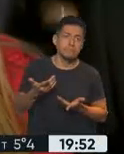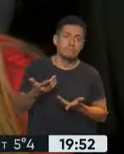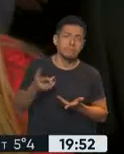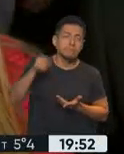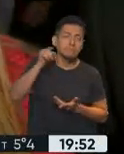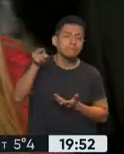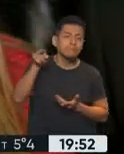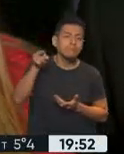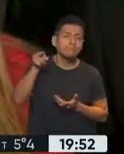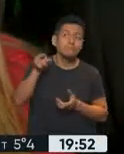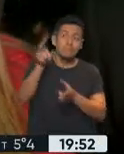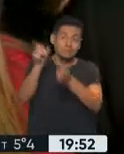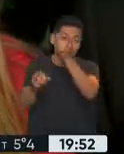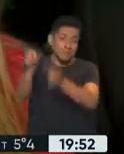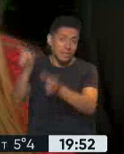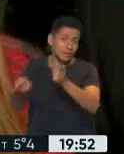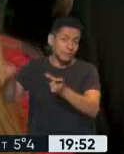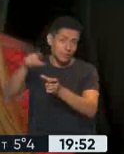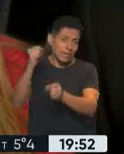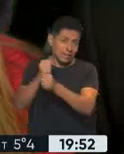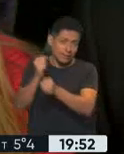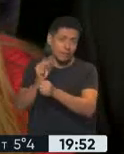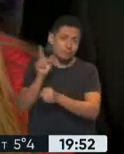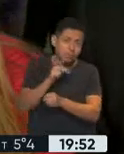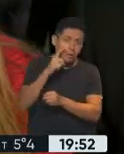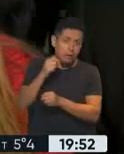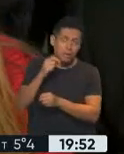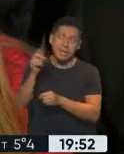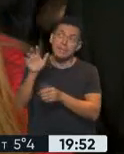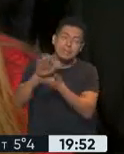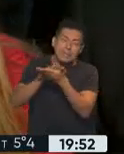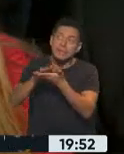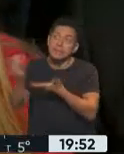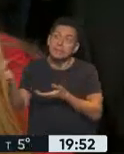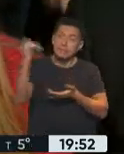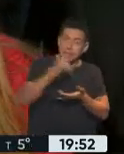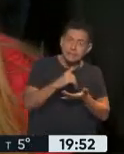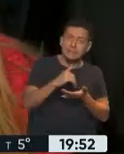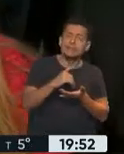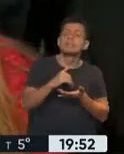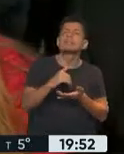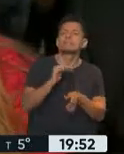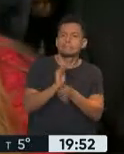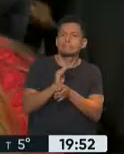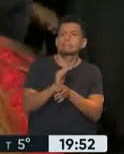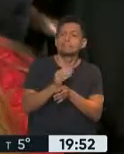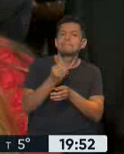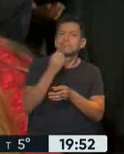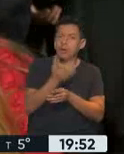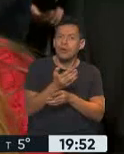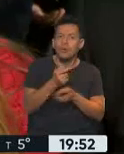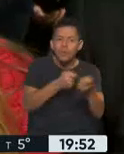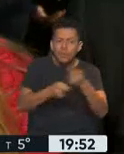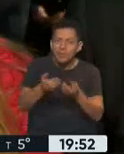ese sector de trabajadoras y trabajadores va a fortalecer no solo la balanza comercial,